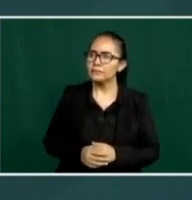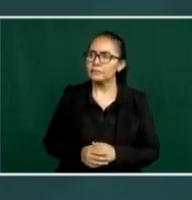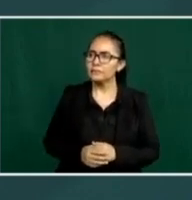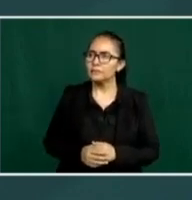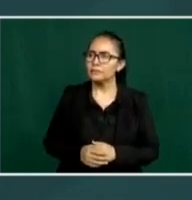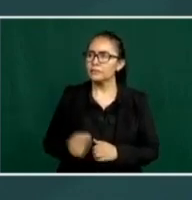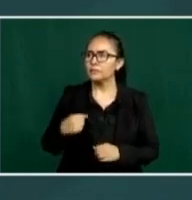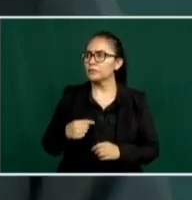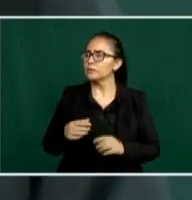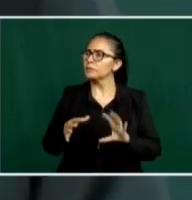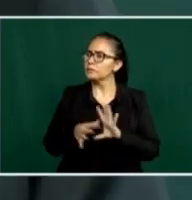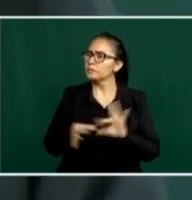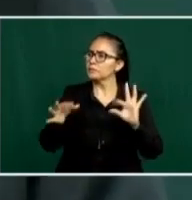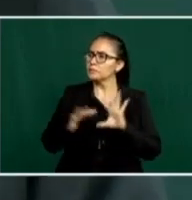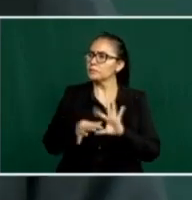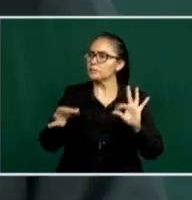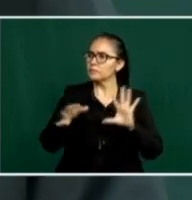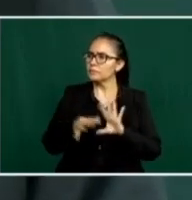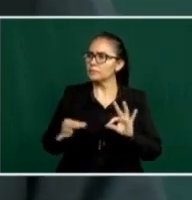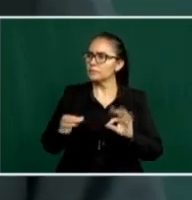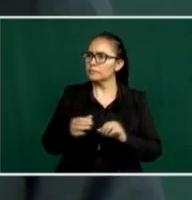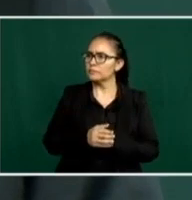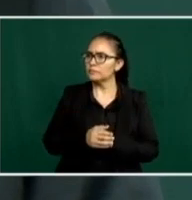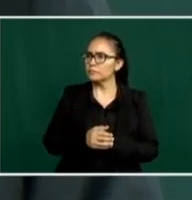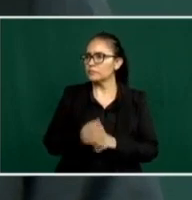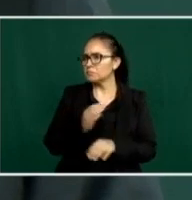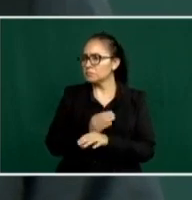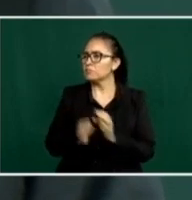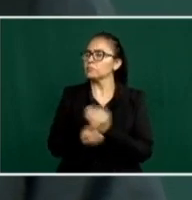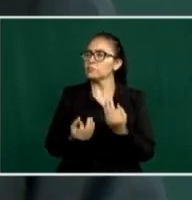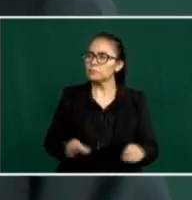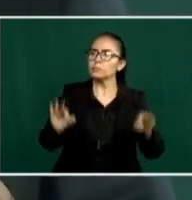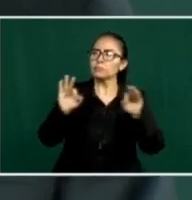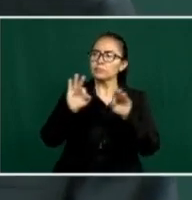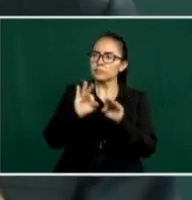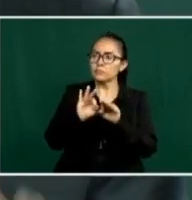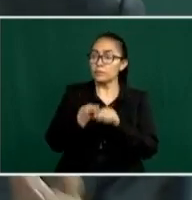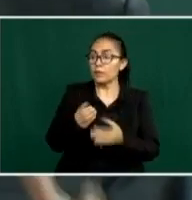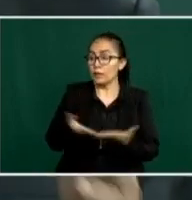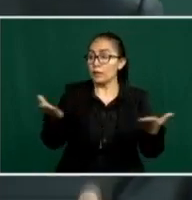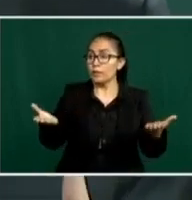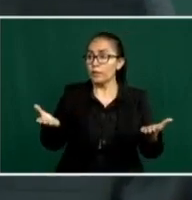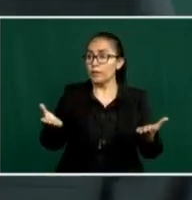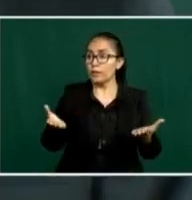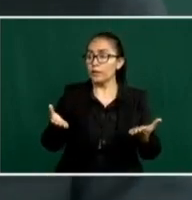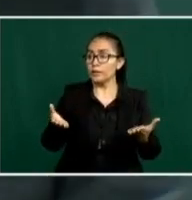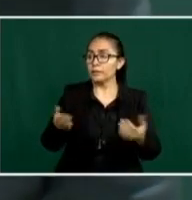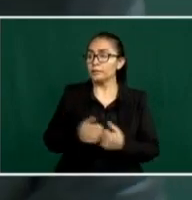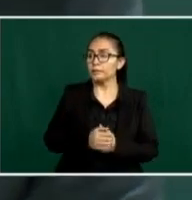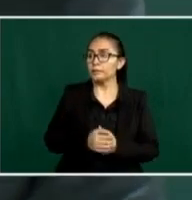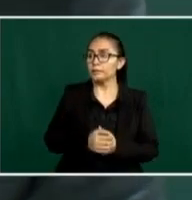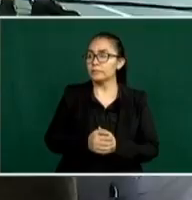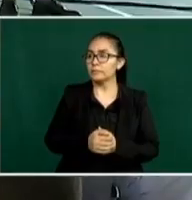Estoy hablando de dos variables importantes. Entonces, ahora es crecimiento.